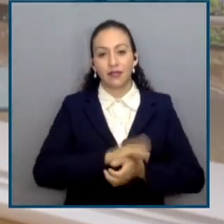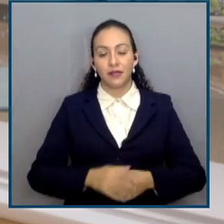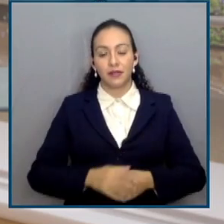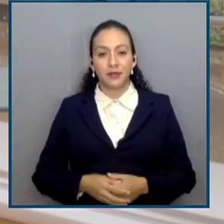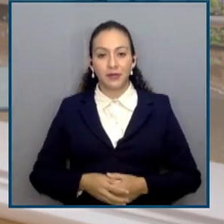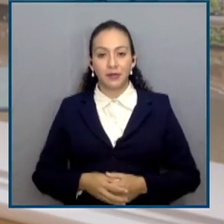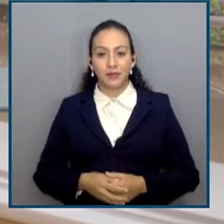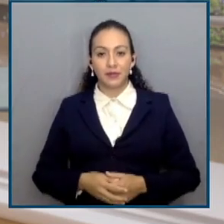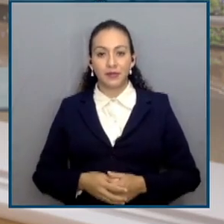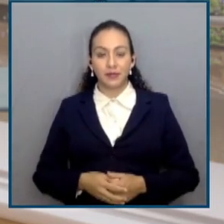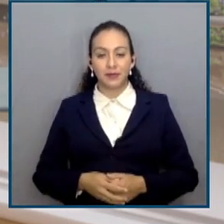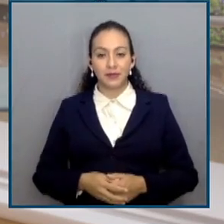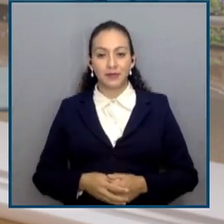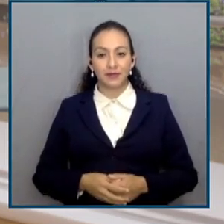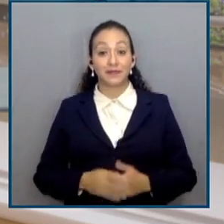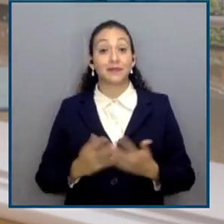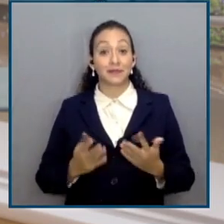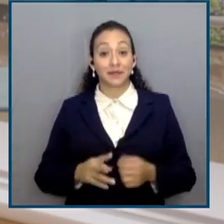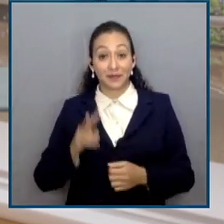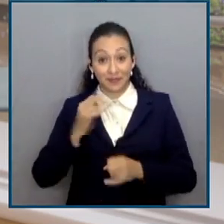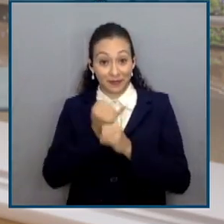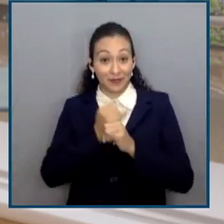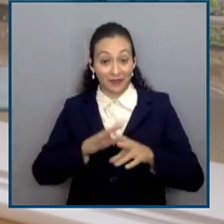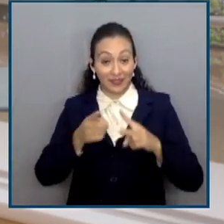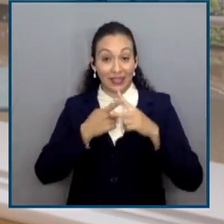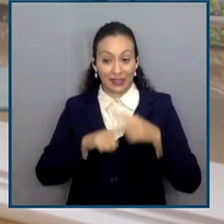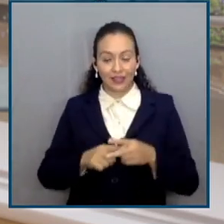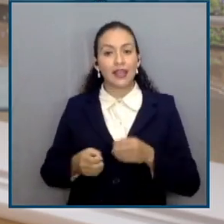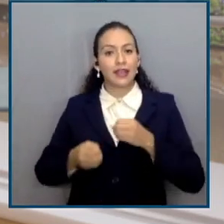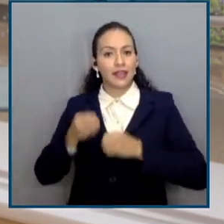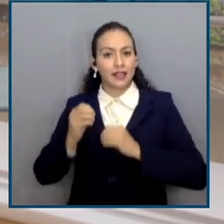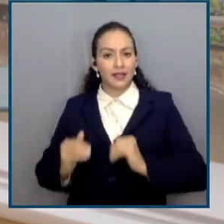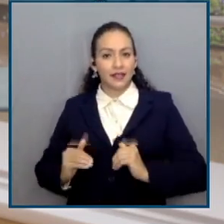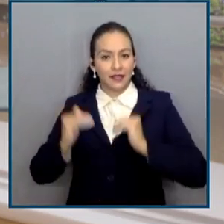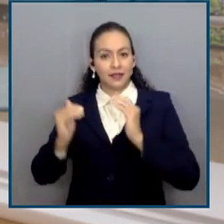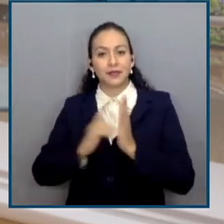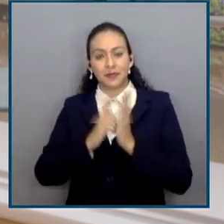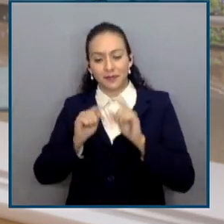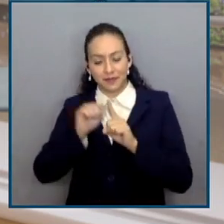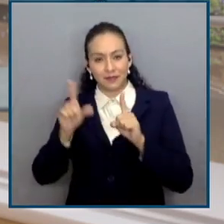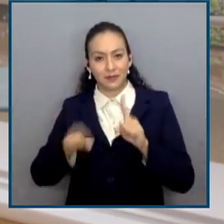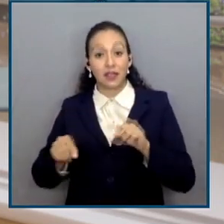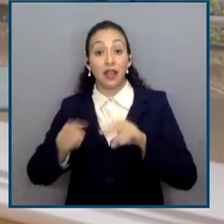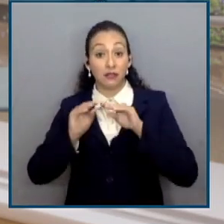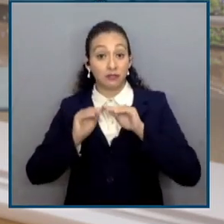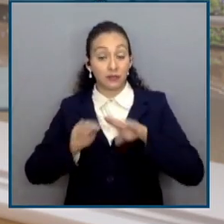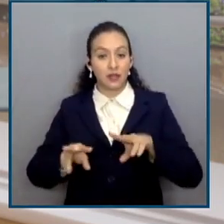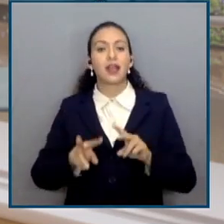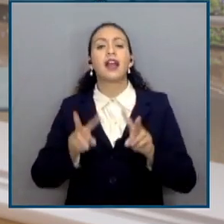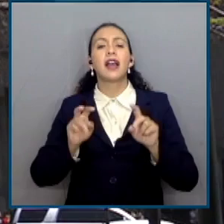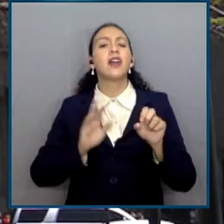Vamos directo con la información. La Suprema Corte publicó la sentencia del Pleno en la acción de inconstitucionalidad